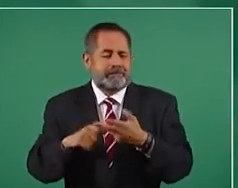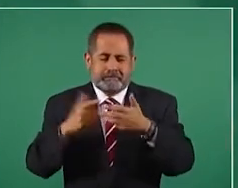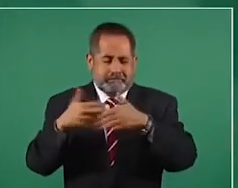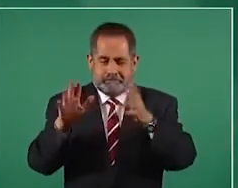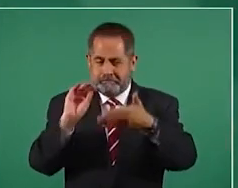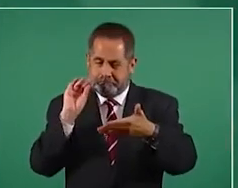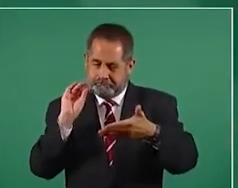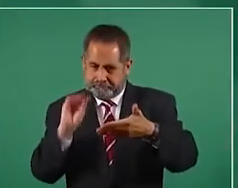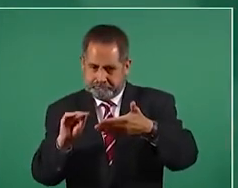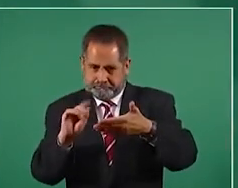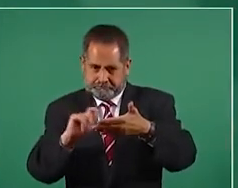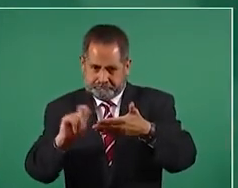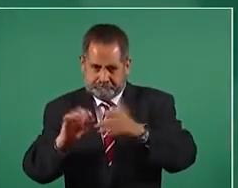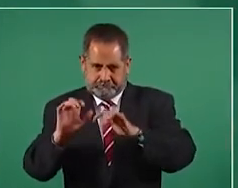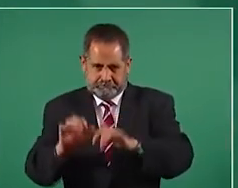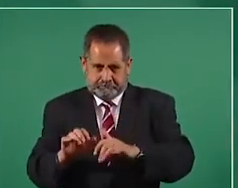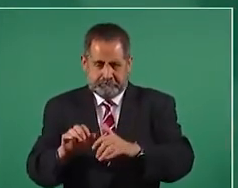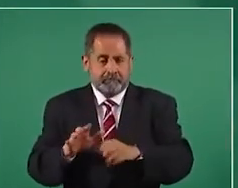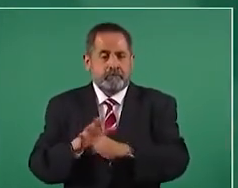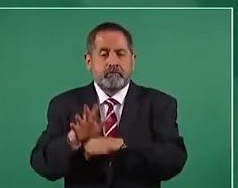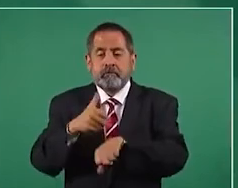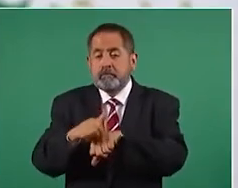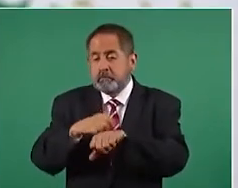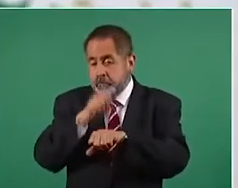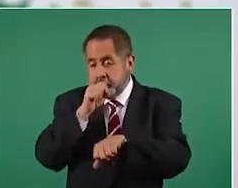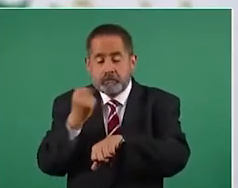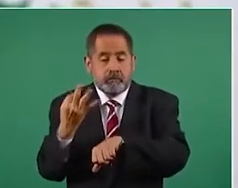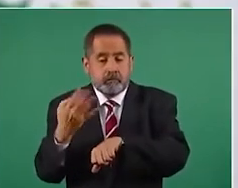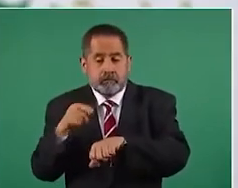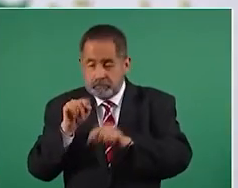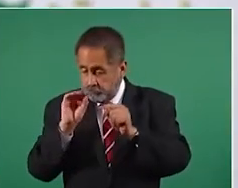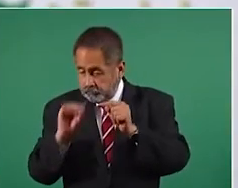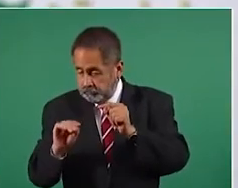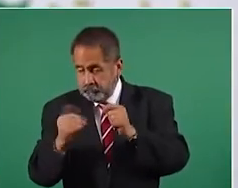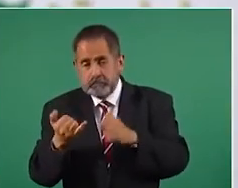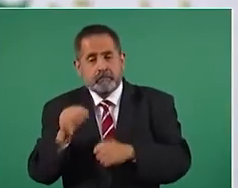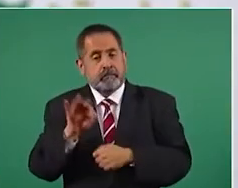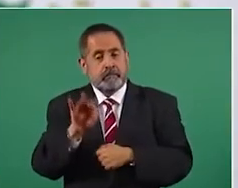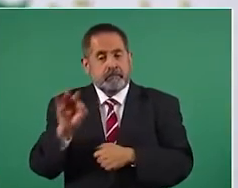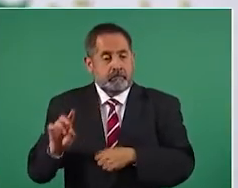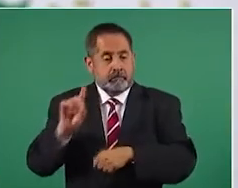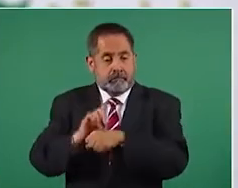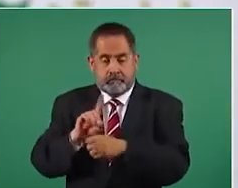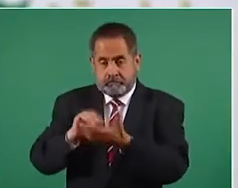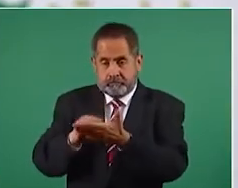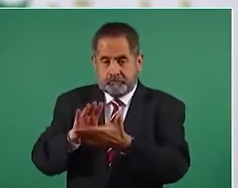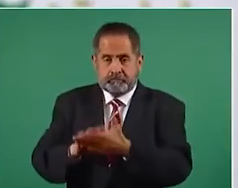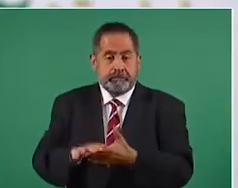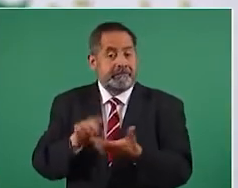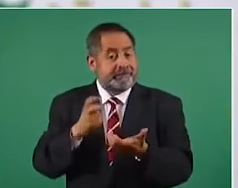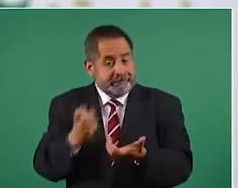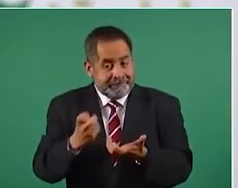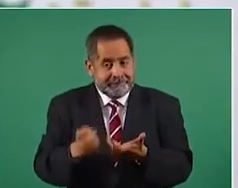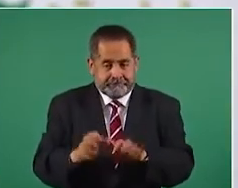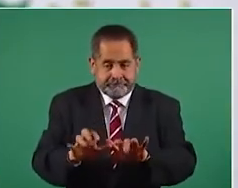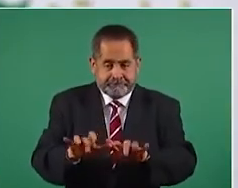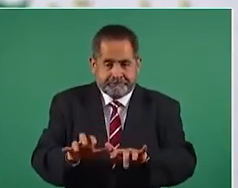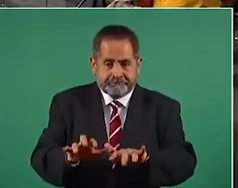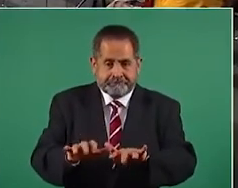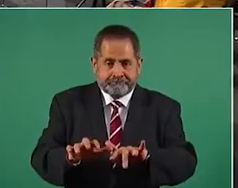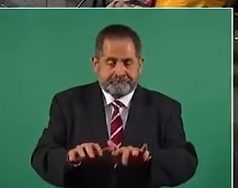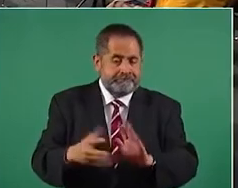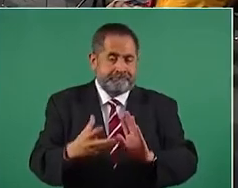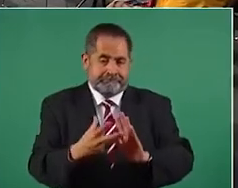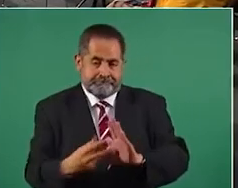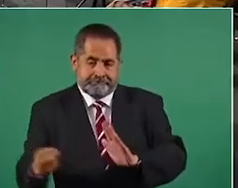Sputnik, etcétera, y qué lote de vacunación recibió y obviamente la fecha en que se vacunó. Eso después se tiene que capturar